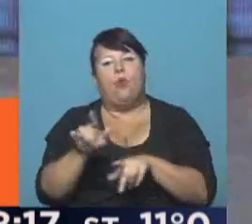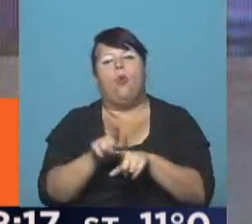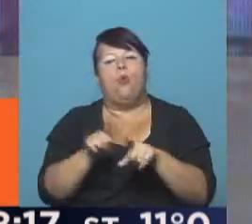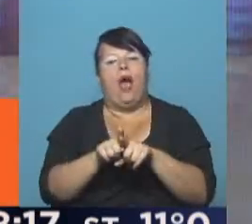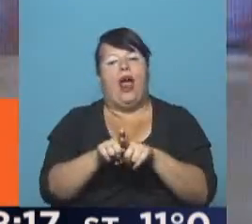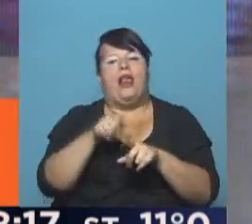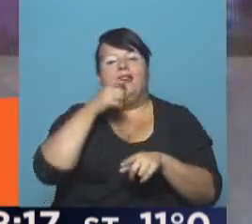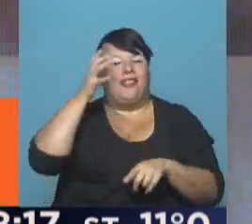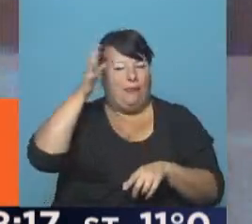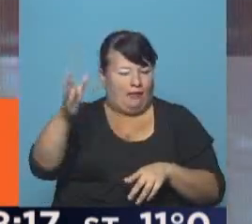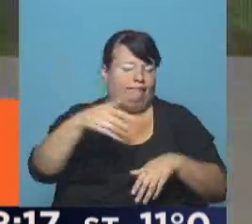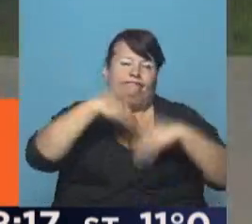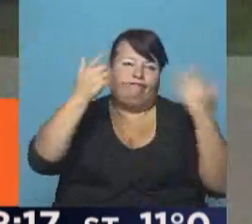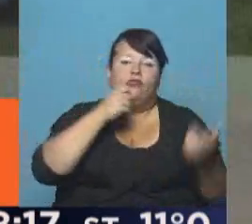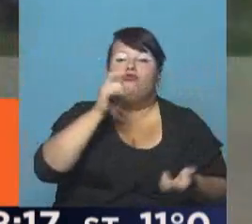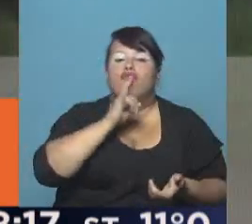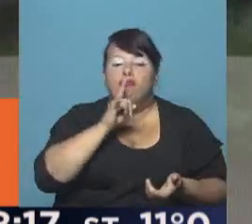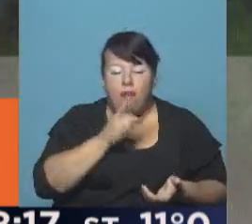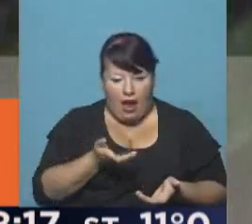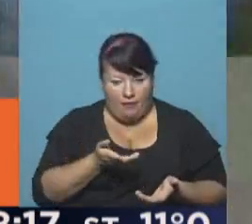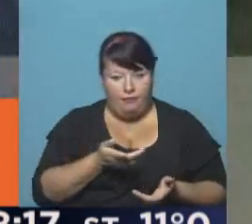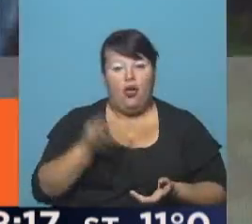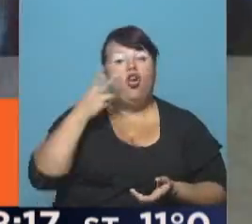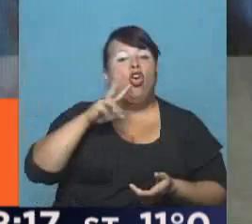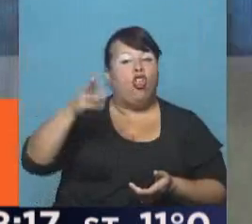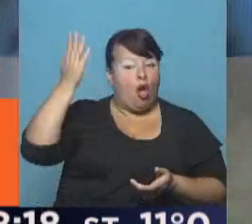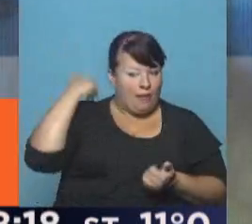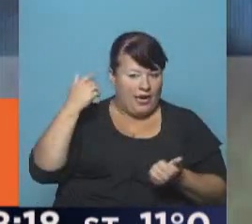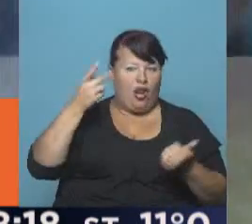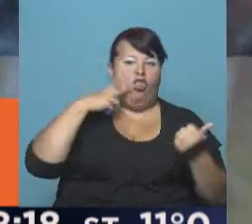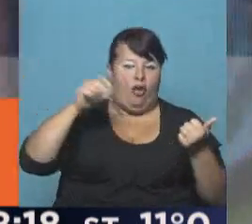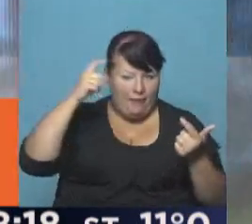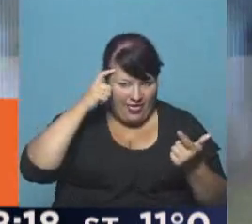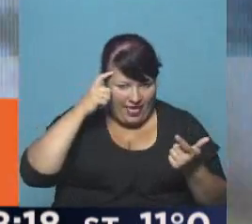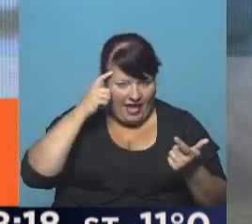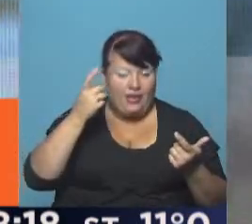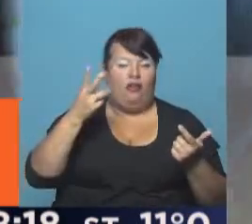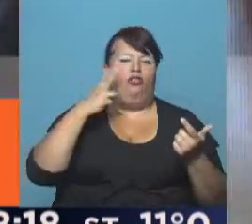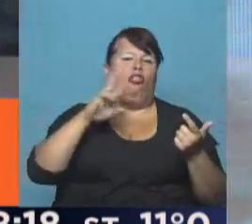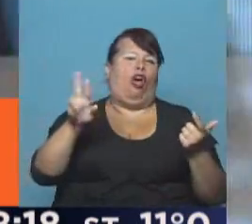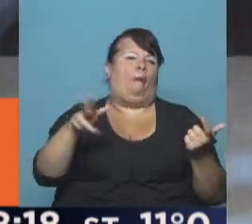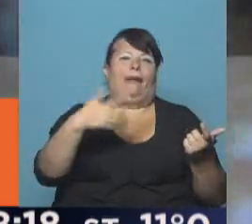el evento extremo que se yo tucumán en el 2000 2010 2000